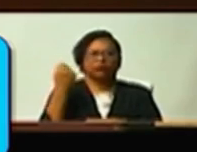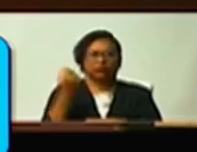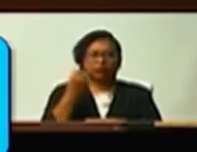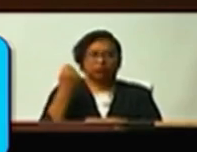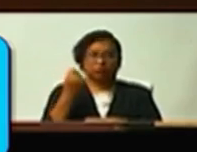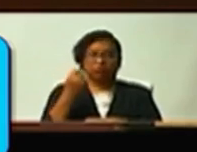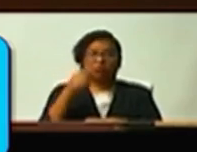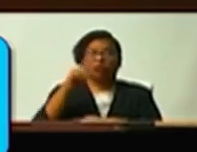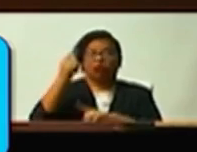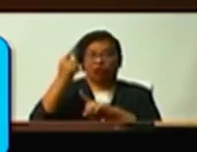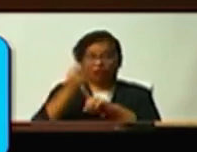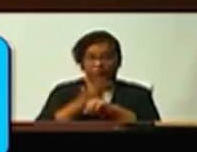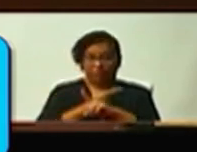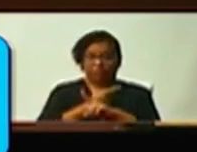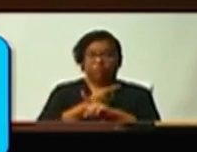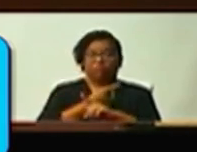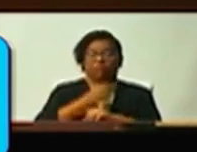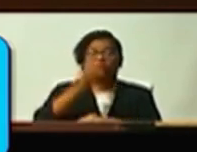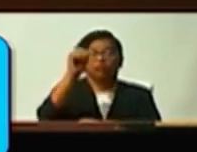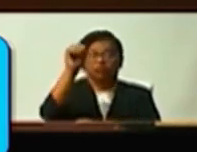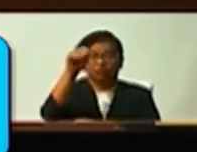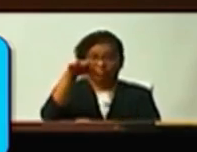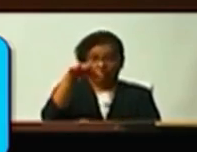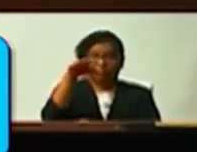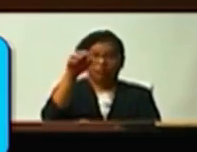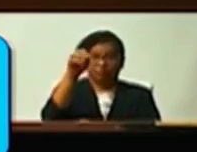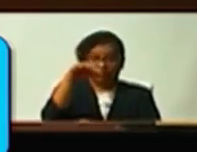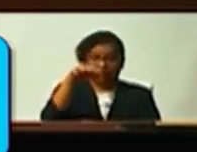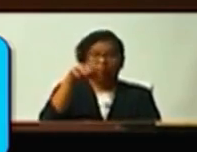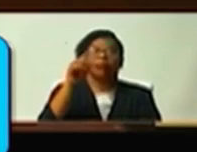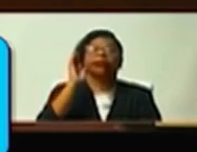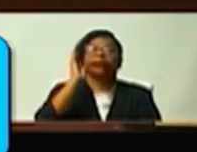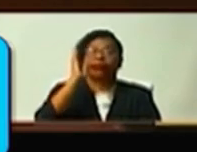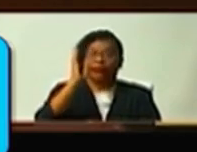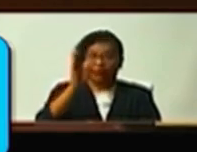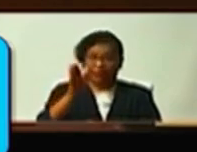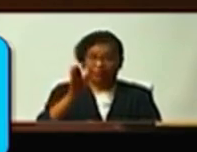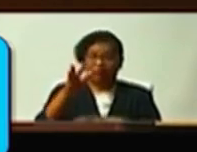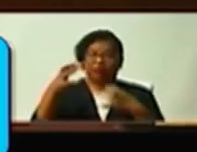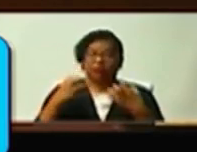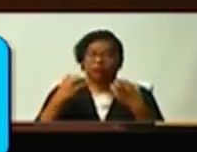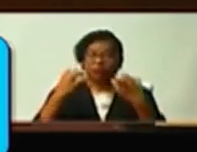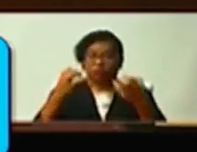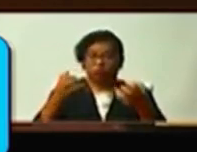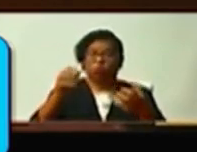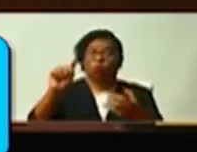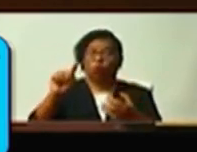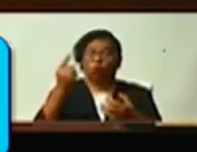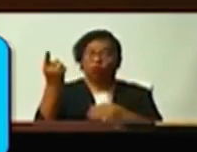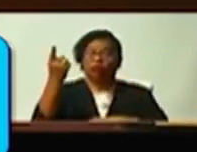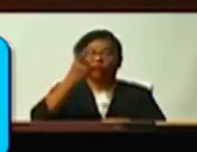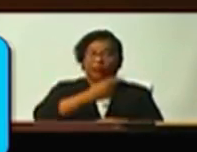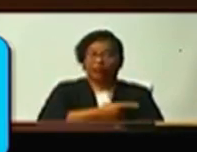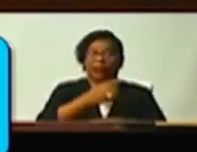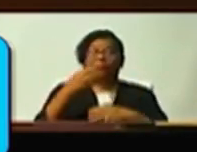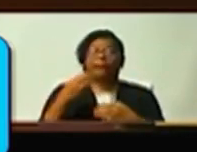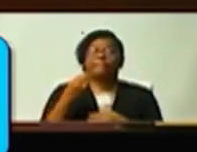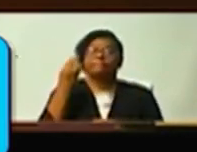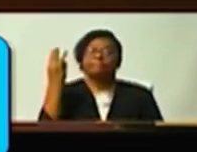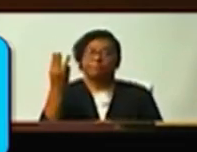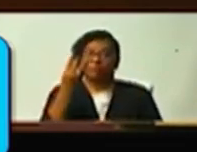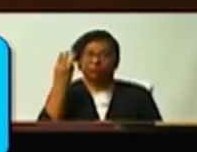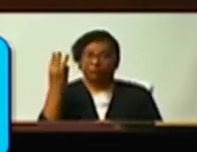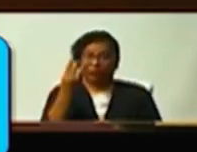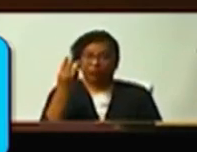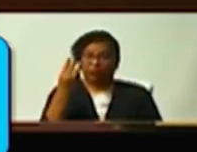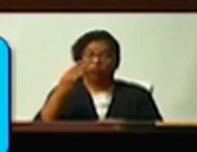En este mes que vamos a estar sesionando solo los miércoles, entonces que la convocatoria